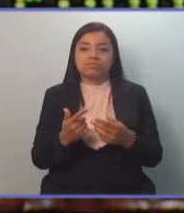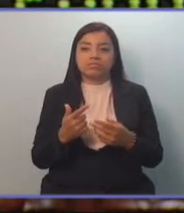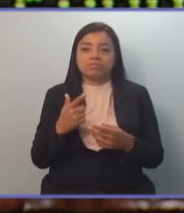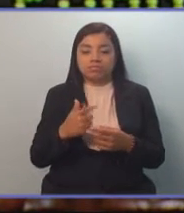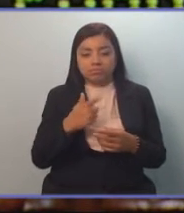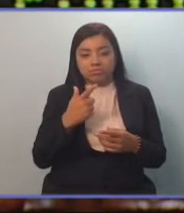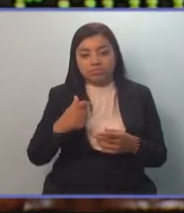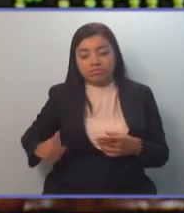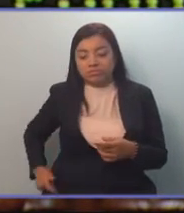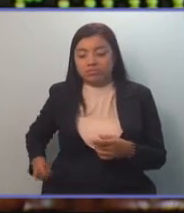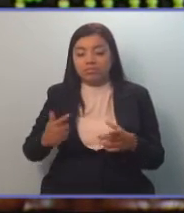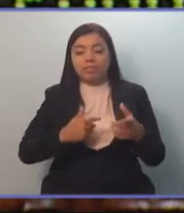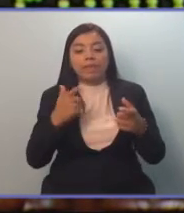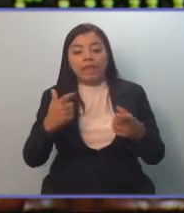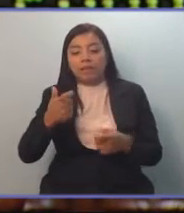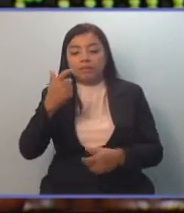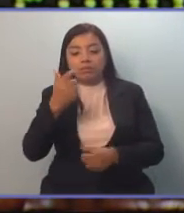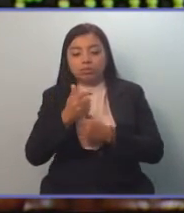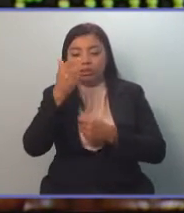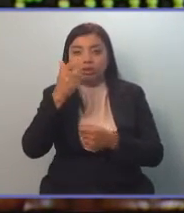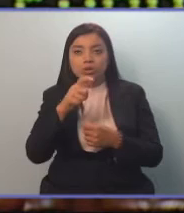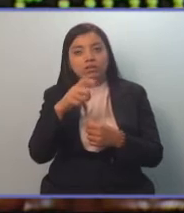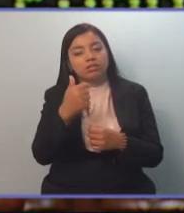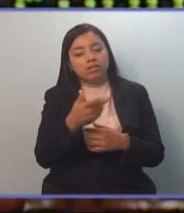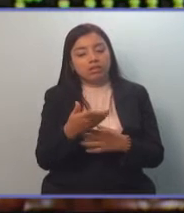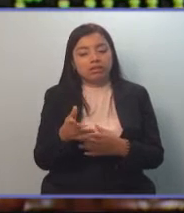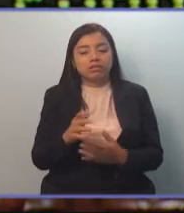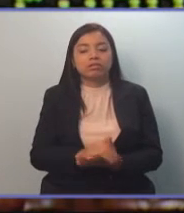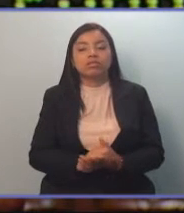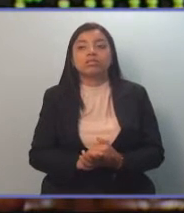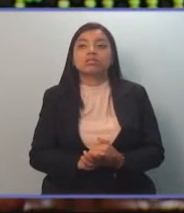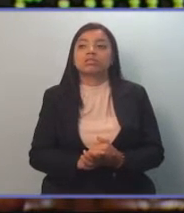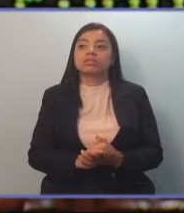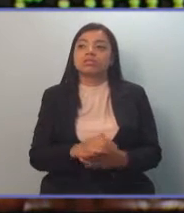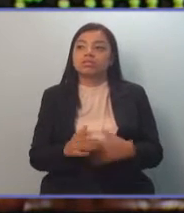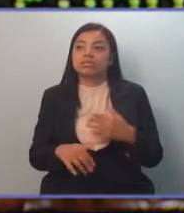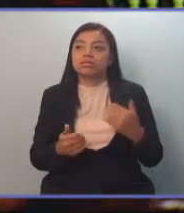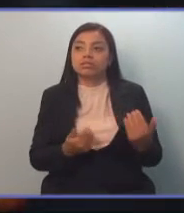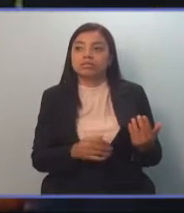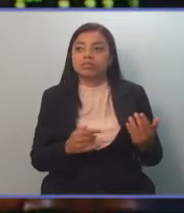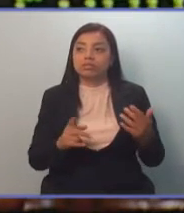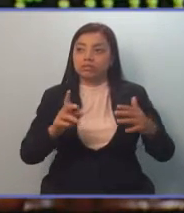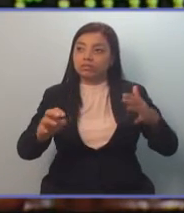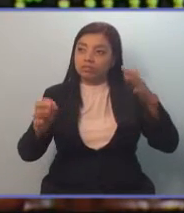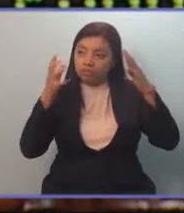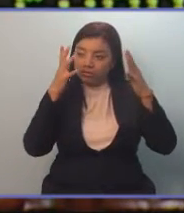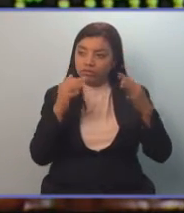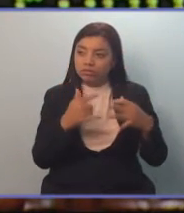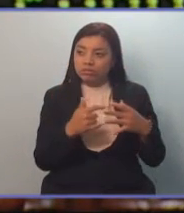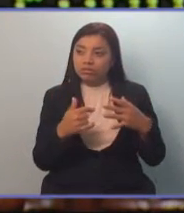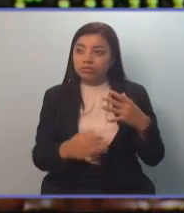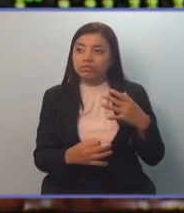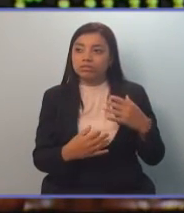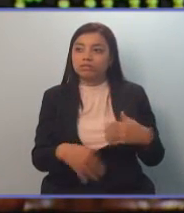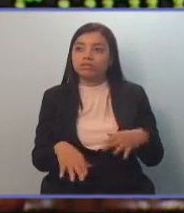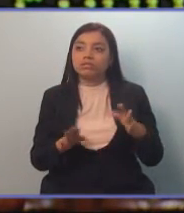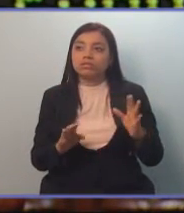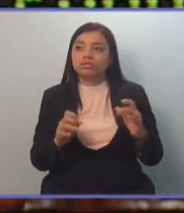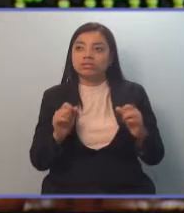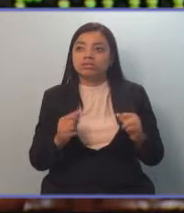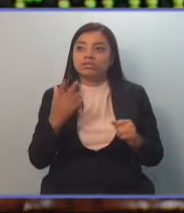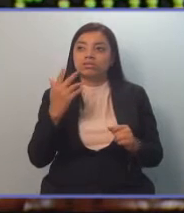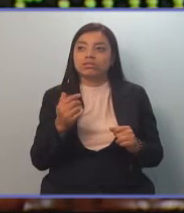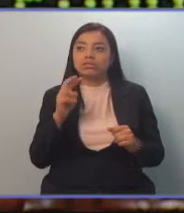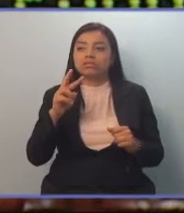municiones, explosivos y artículos similares, que mediante el decreto legislativo número 810 de fecha 25